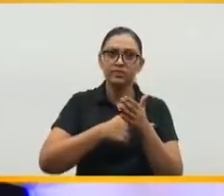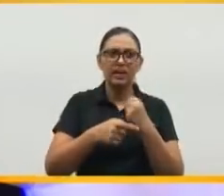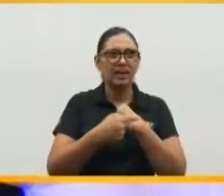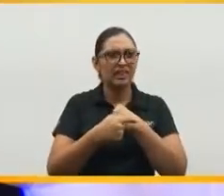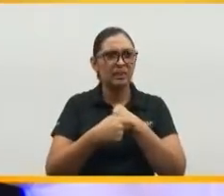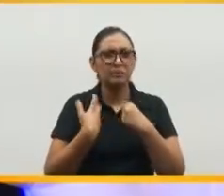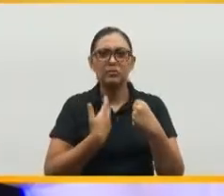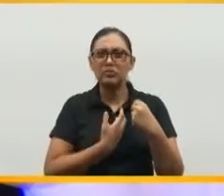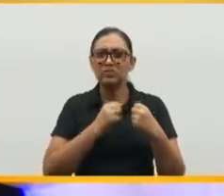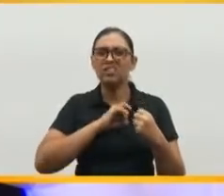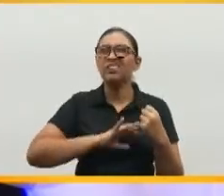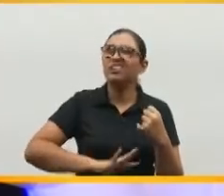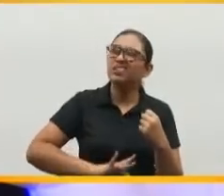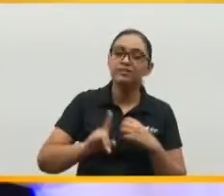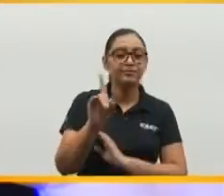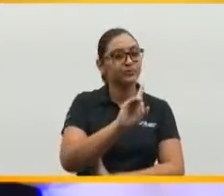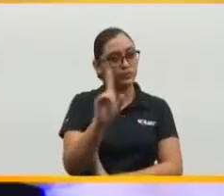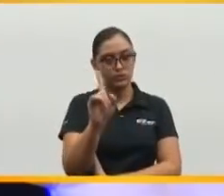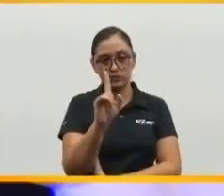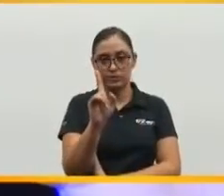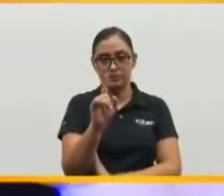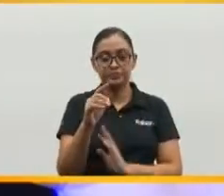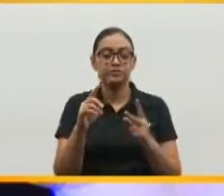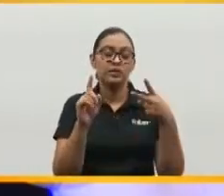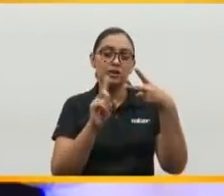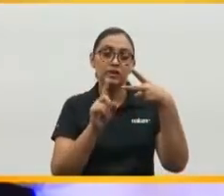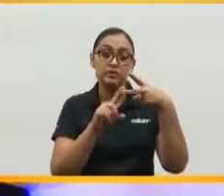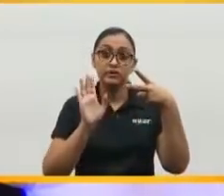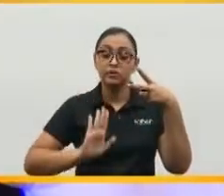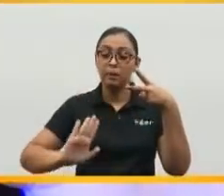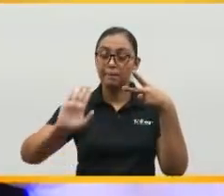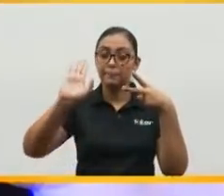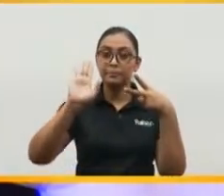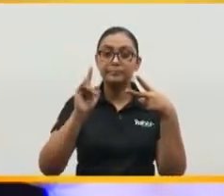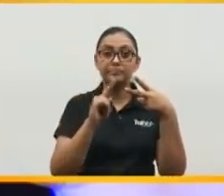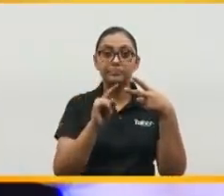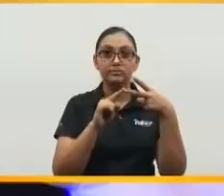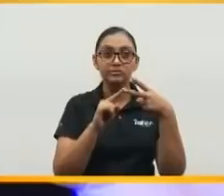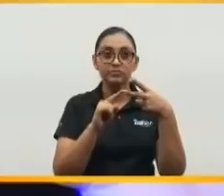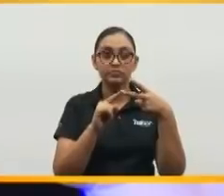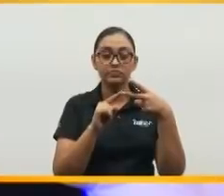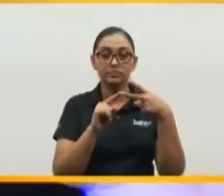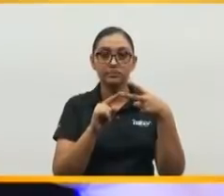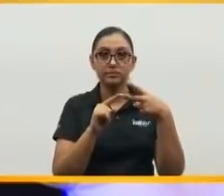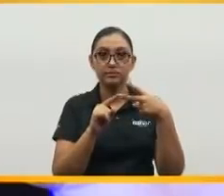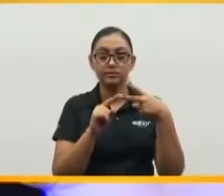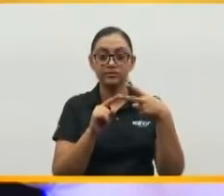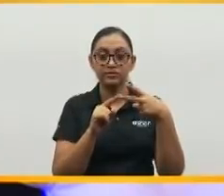enfriarse. El segundo milagro que vemos en esta sección de los evangelios no habla solo de Jesús,